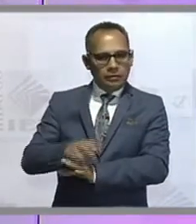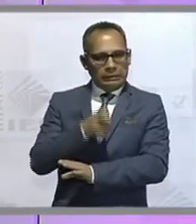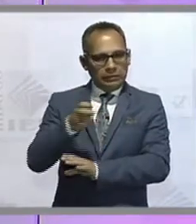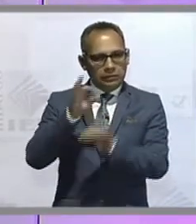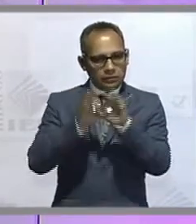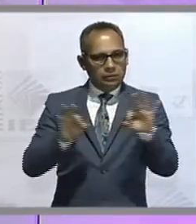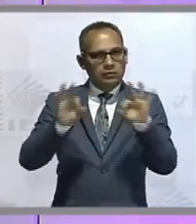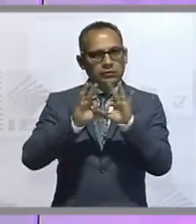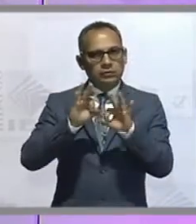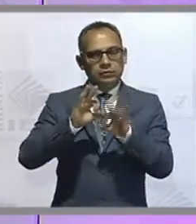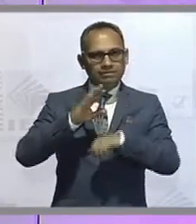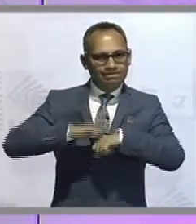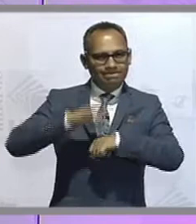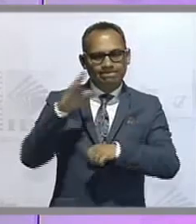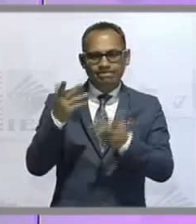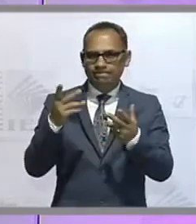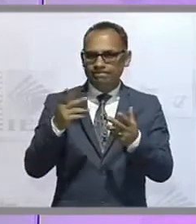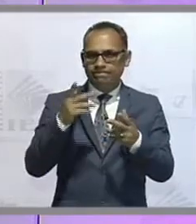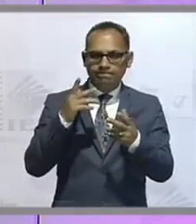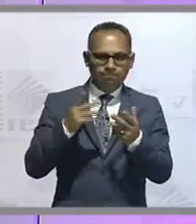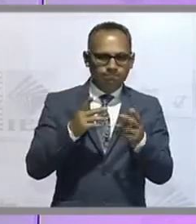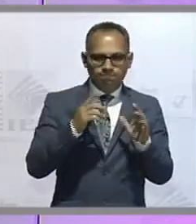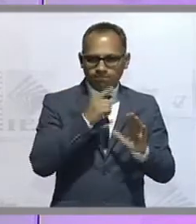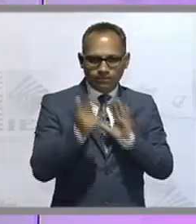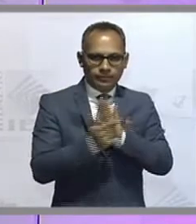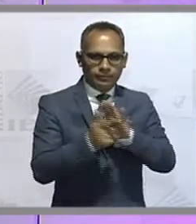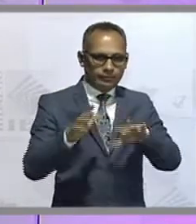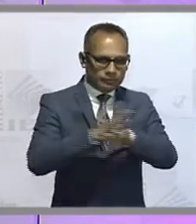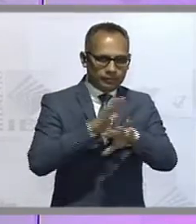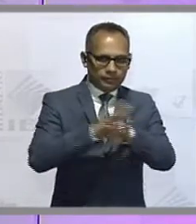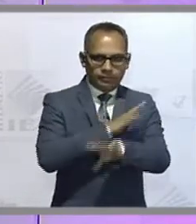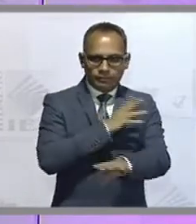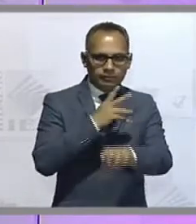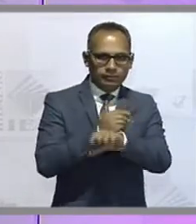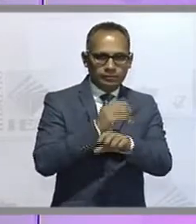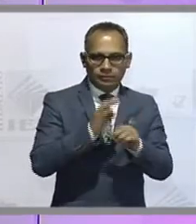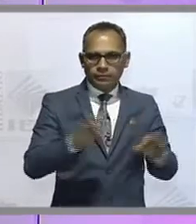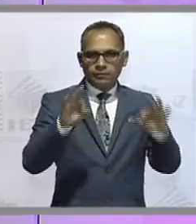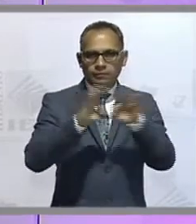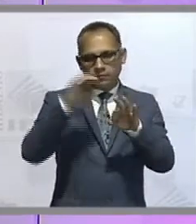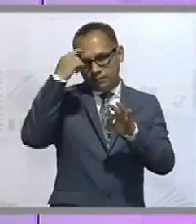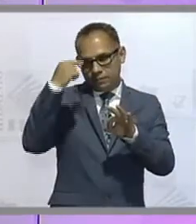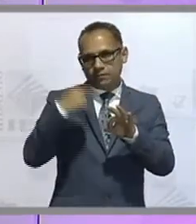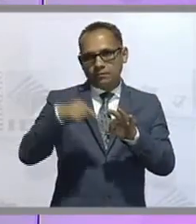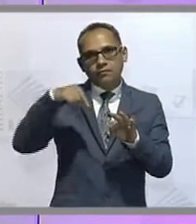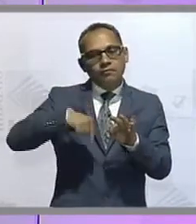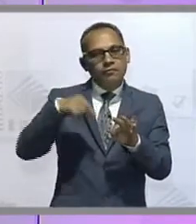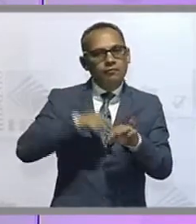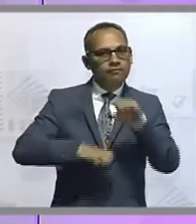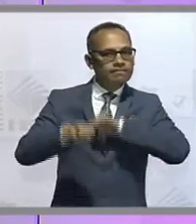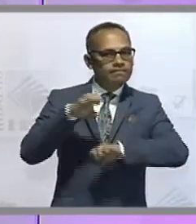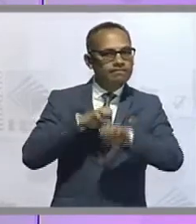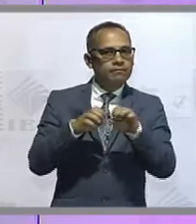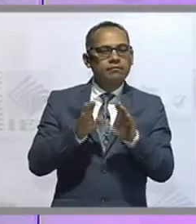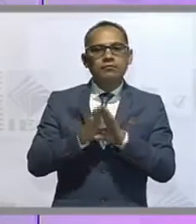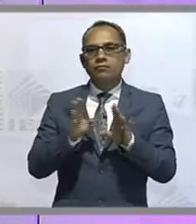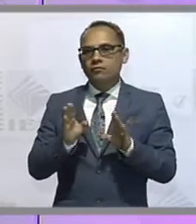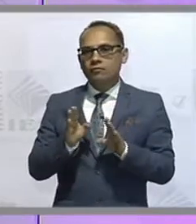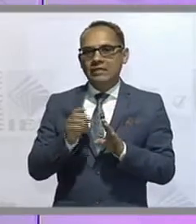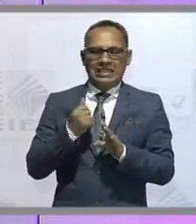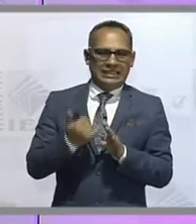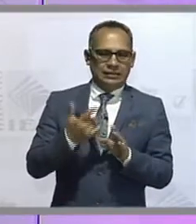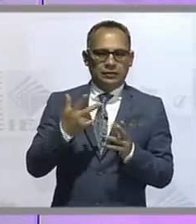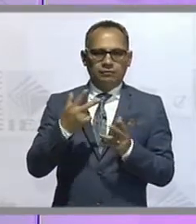que sea mejor para que le sirva a los ciudadanos y para que deje de lastimar la economía de los empresarios en nuestro estado las condenas a menores infractores